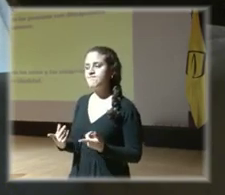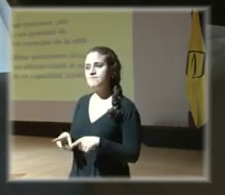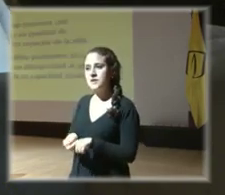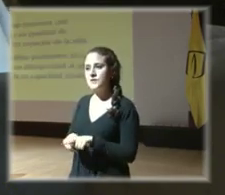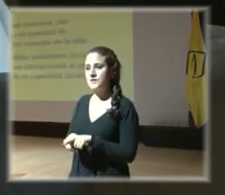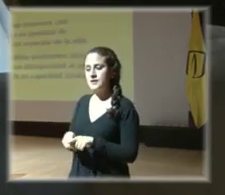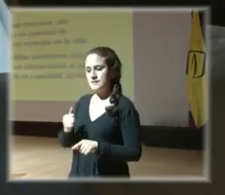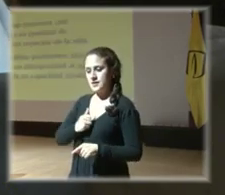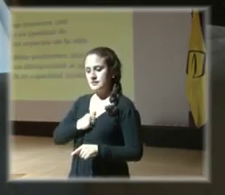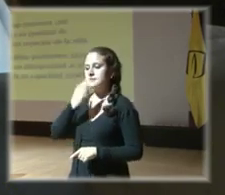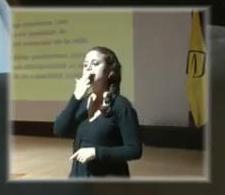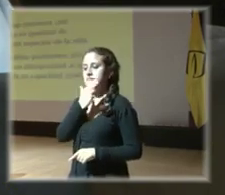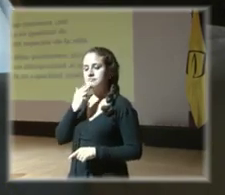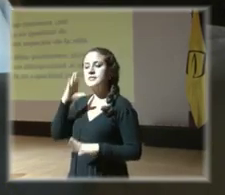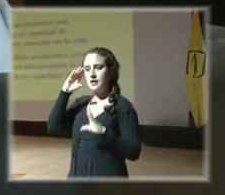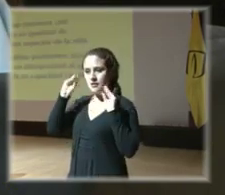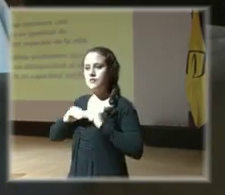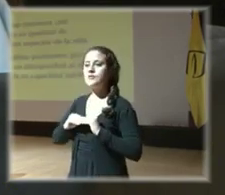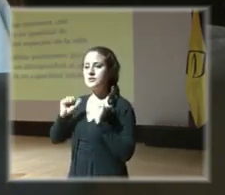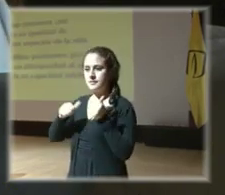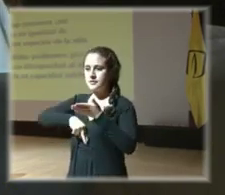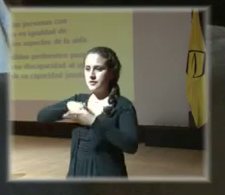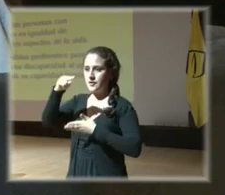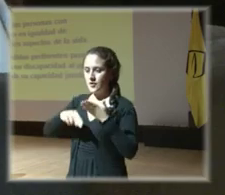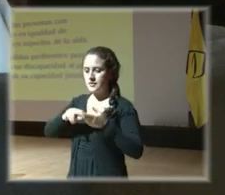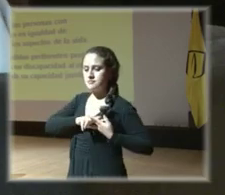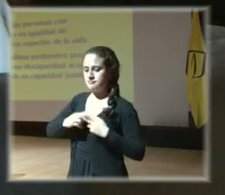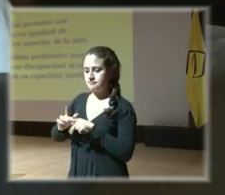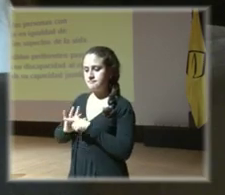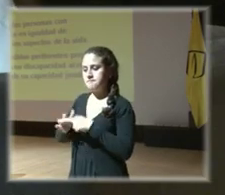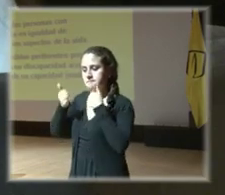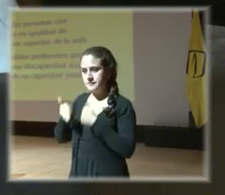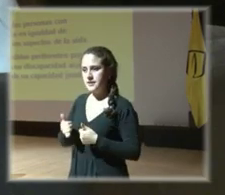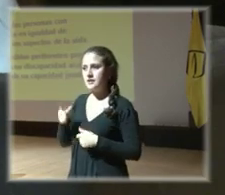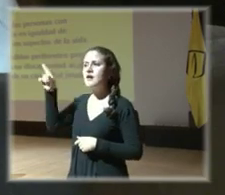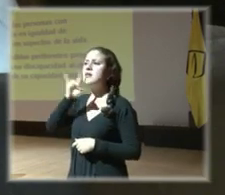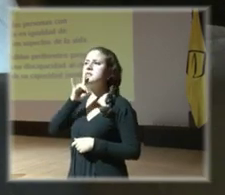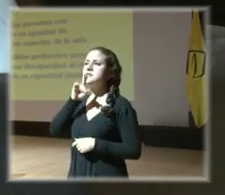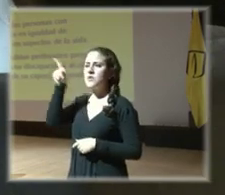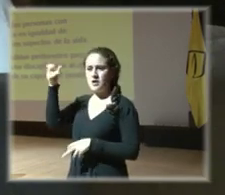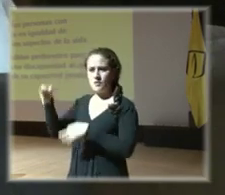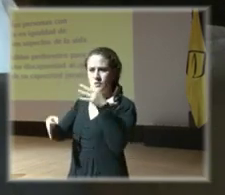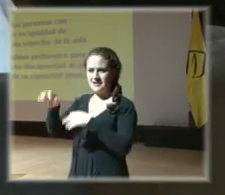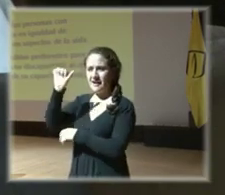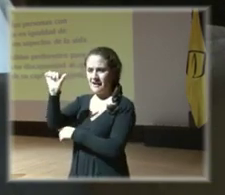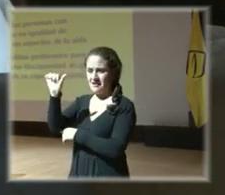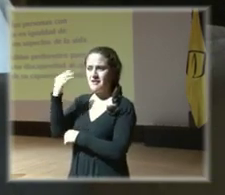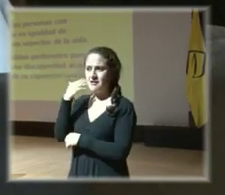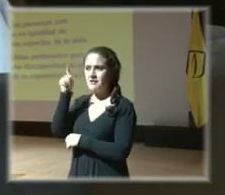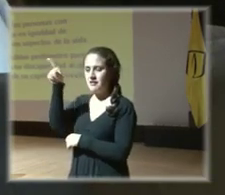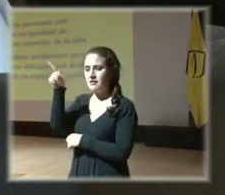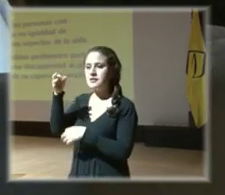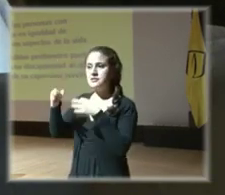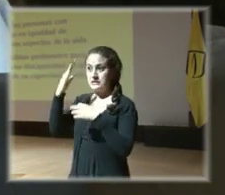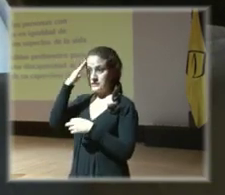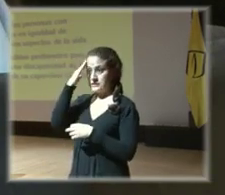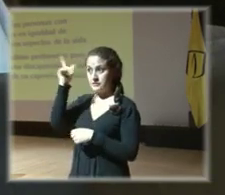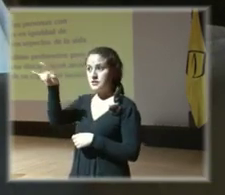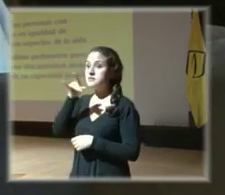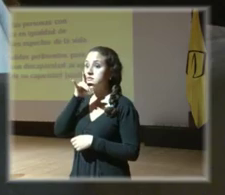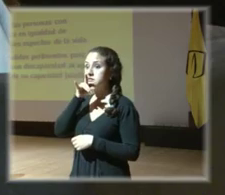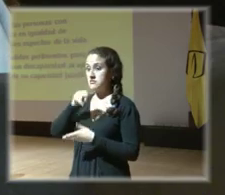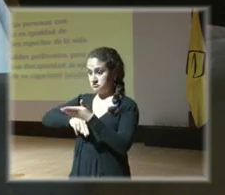comprometido con la convención y lo han aplicado directamente. Incluso hay una jueza en los Estados Unidos que, a pesar de que los Estados Unidos